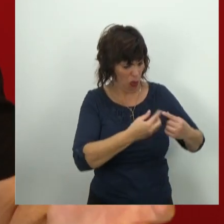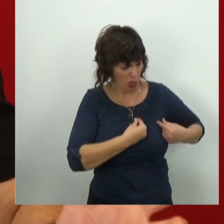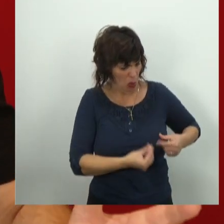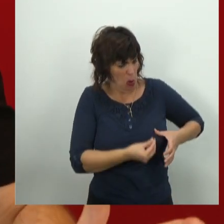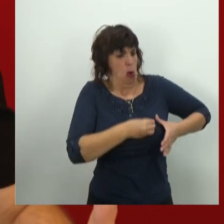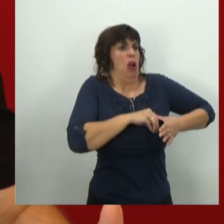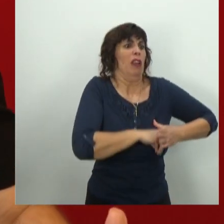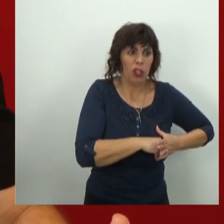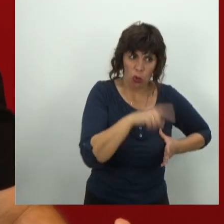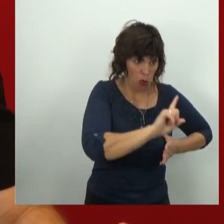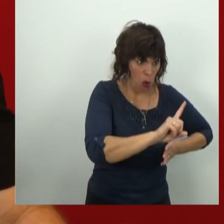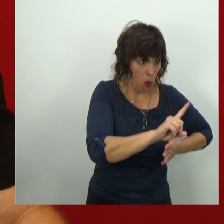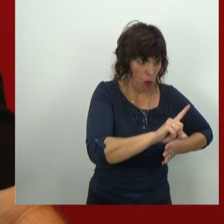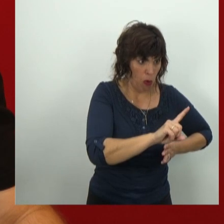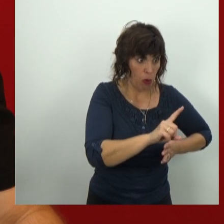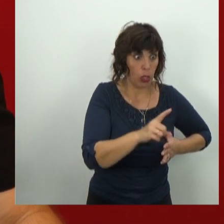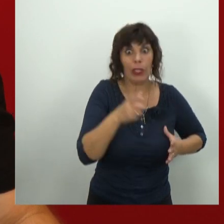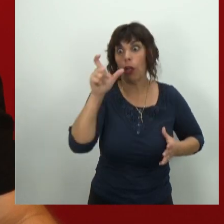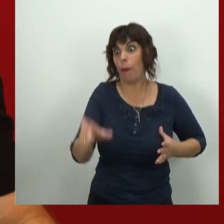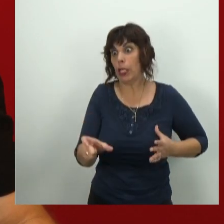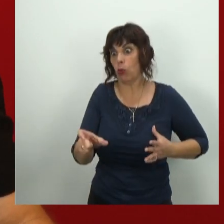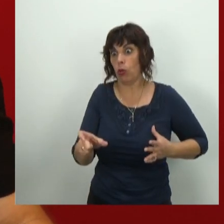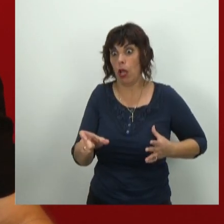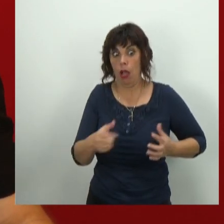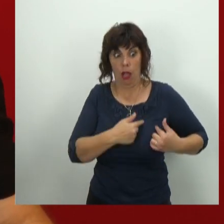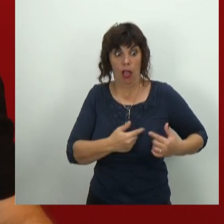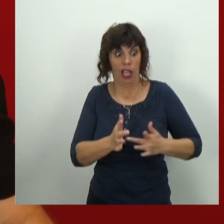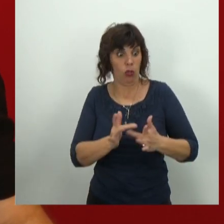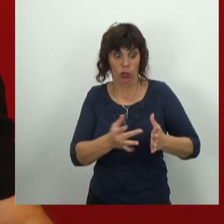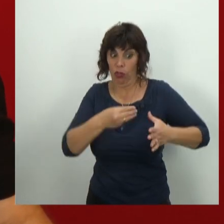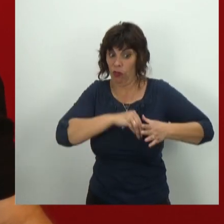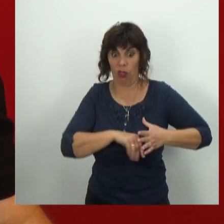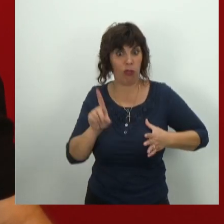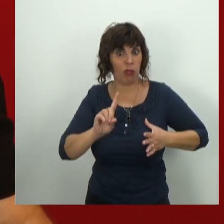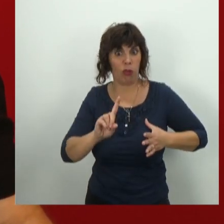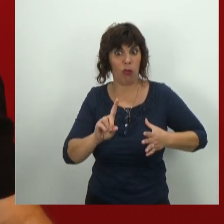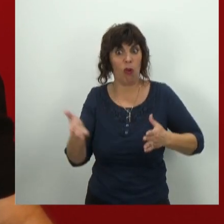del infierno se abren y las puertas del cielo se abren.